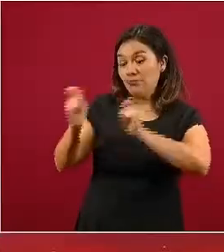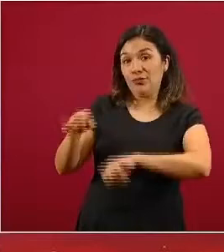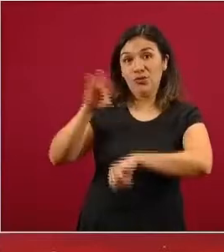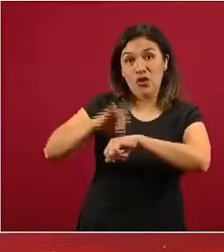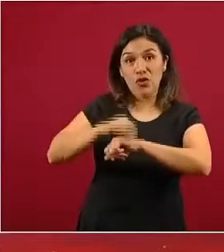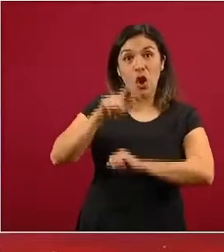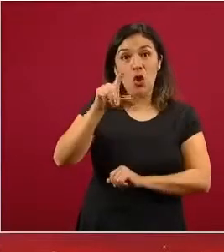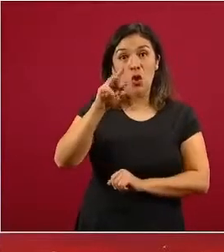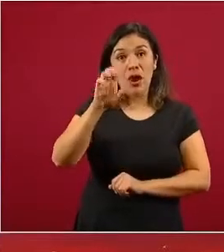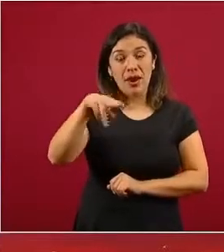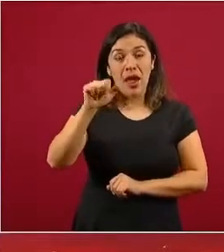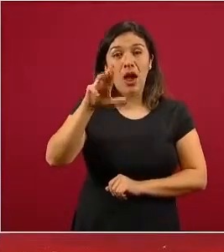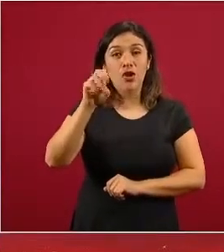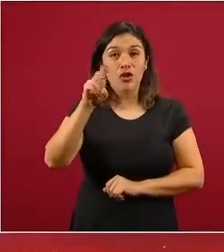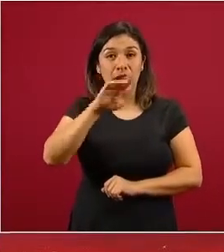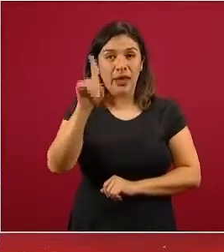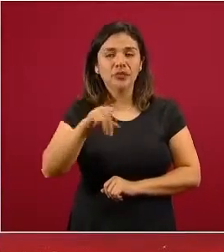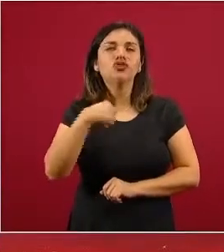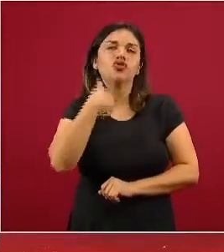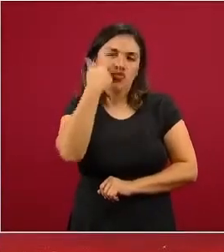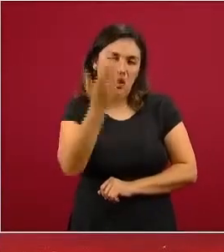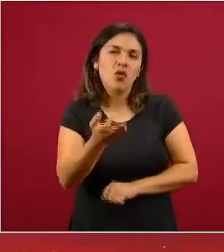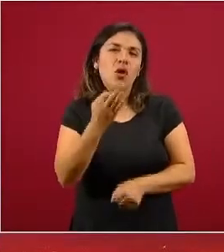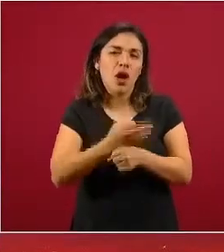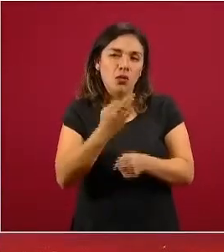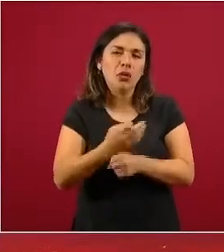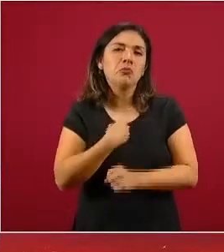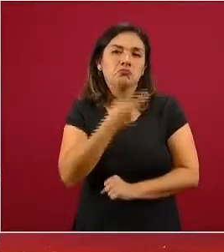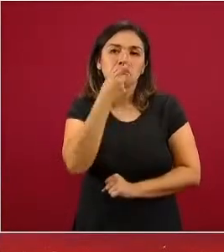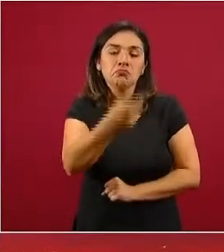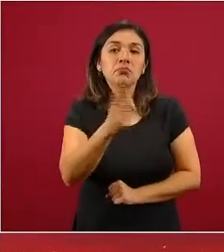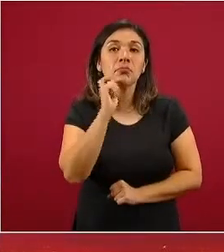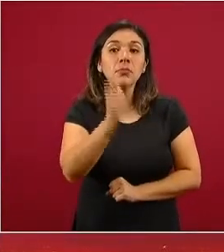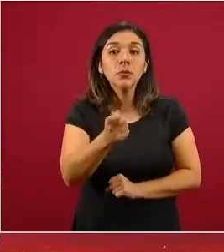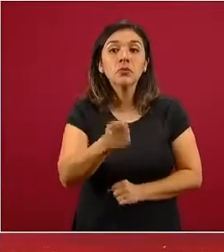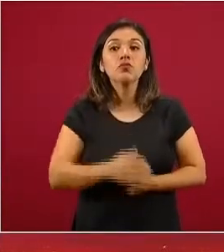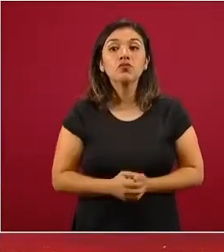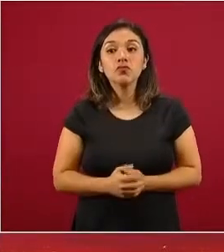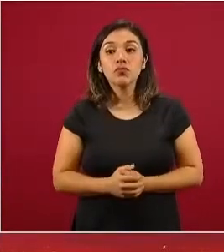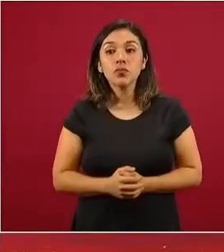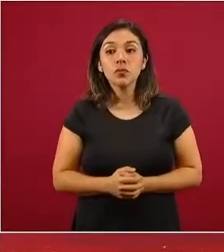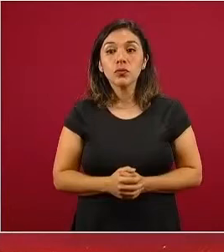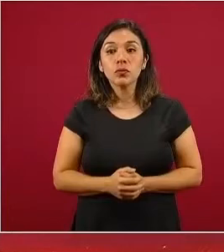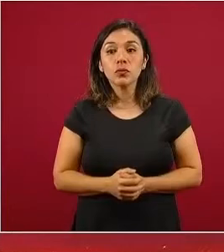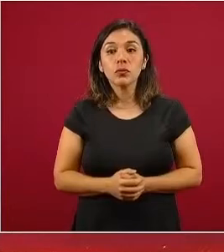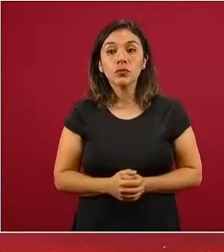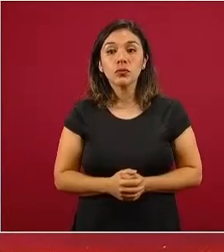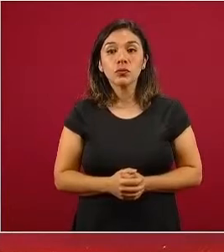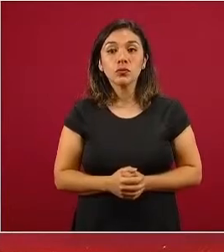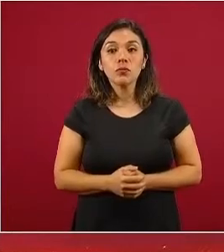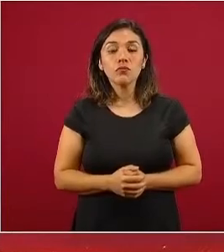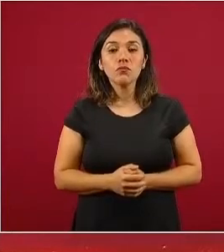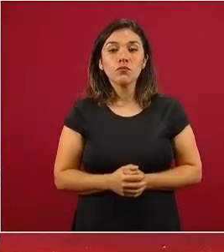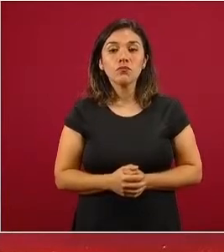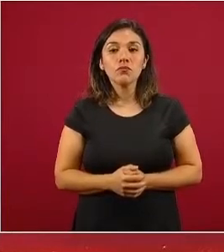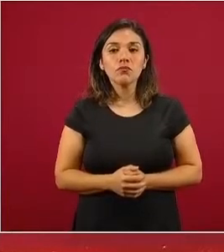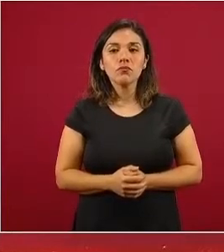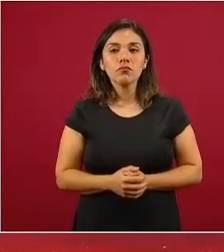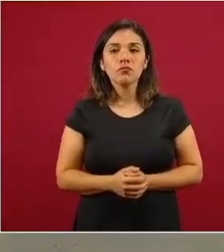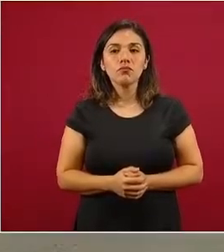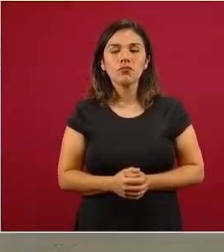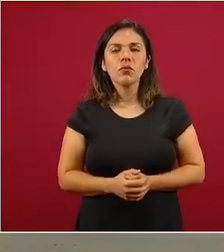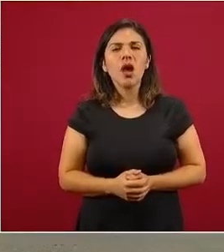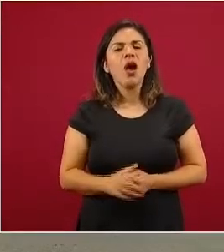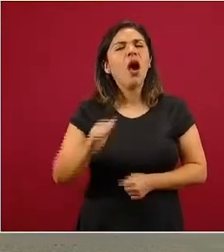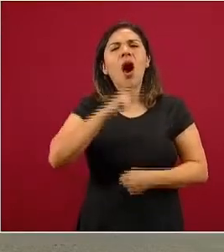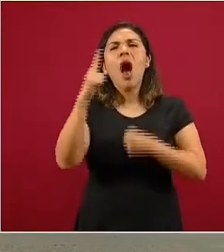cuestiones de tiempo no voy a presentar en este momento, pero que ustedes van a ver en los próximos días, entre mañana y pasado mañana,